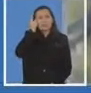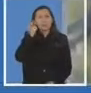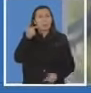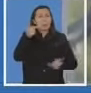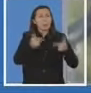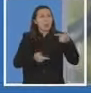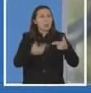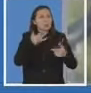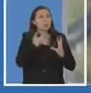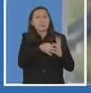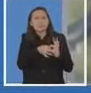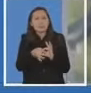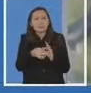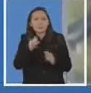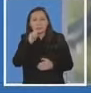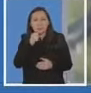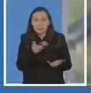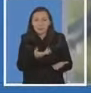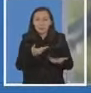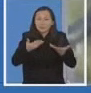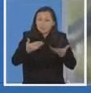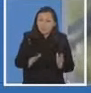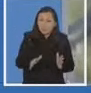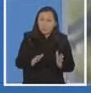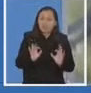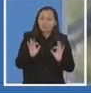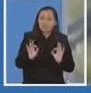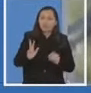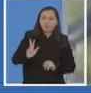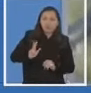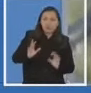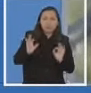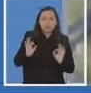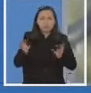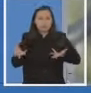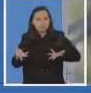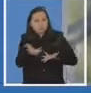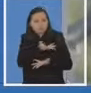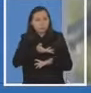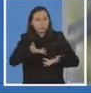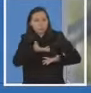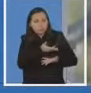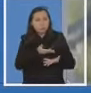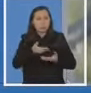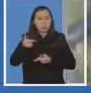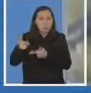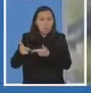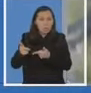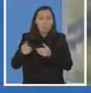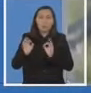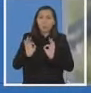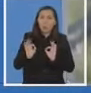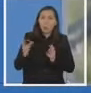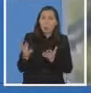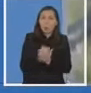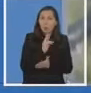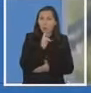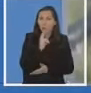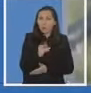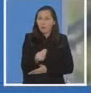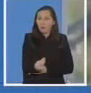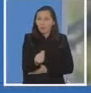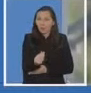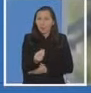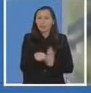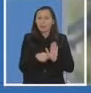política. Y cuando logramos poner a la altura que corresponde el diálogo social y político, tenemos buenos resultados. Y